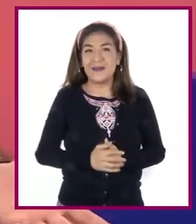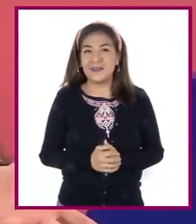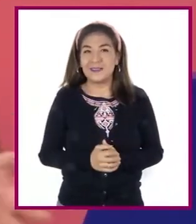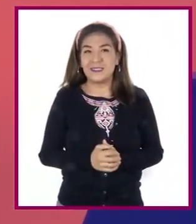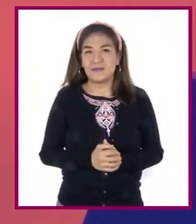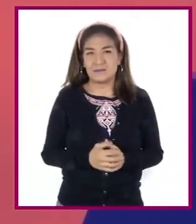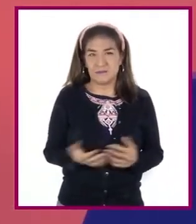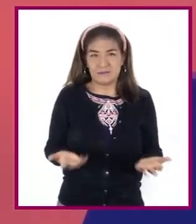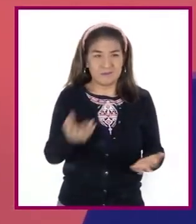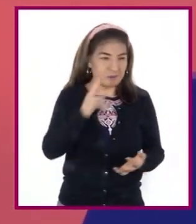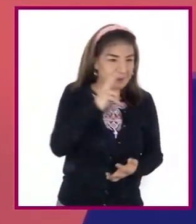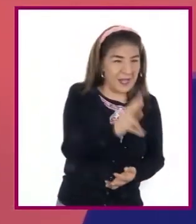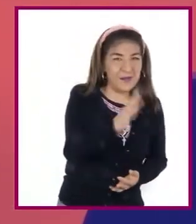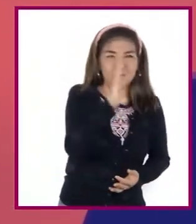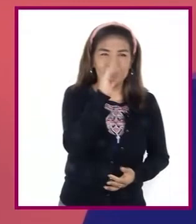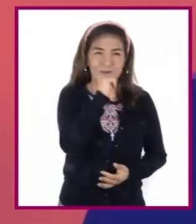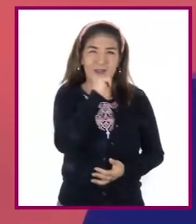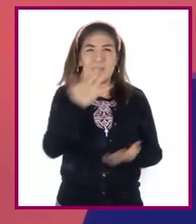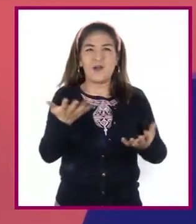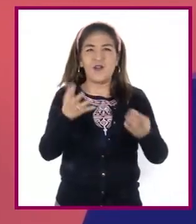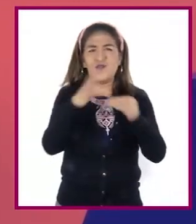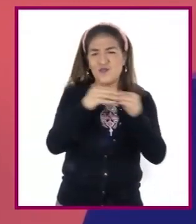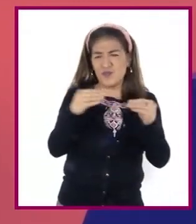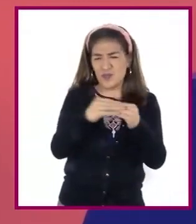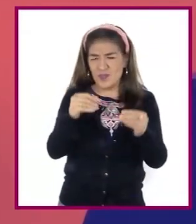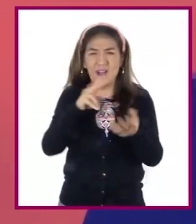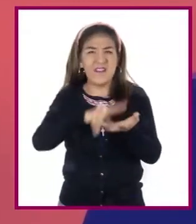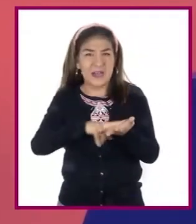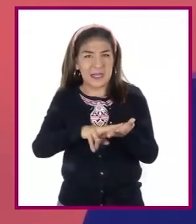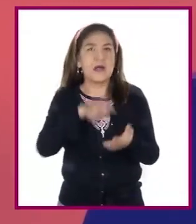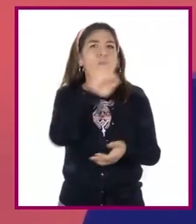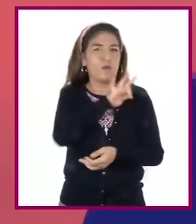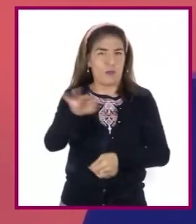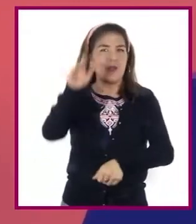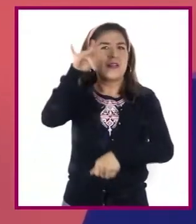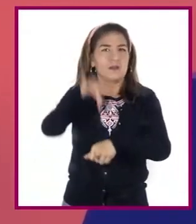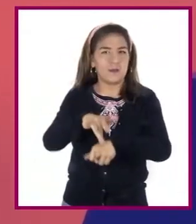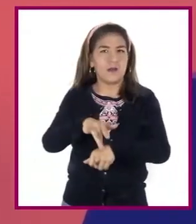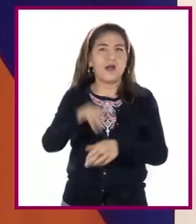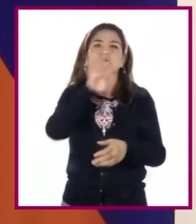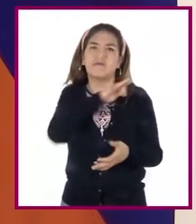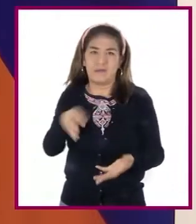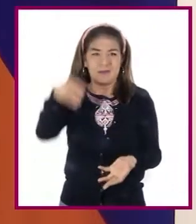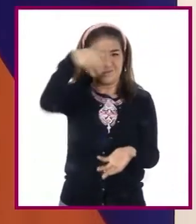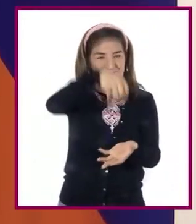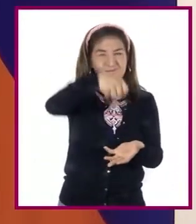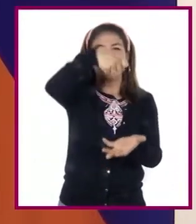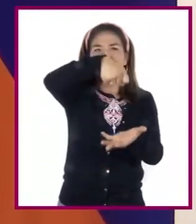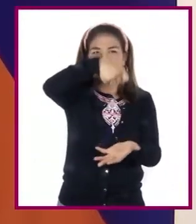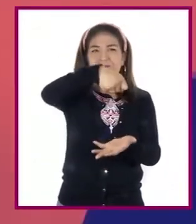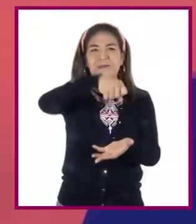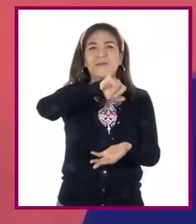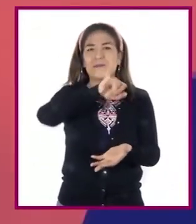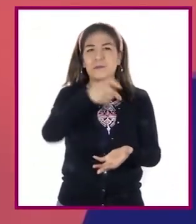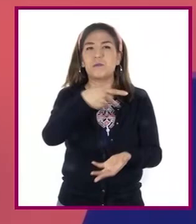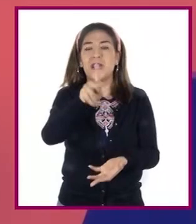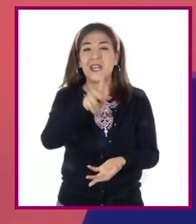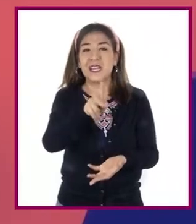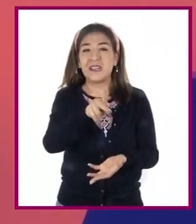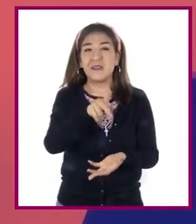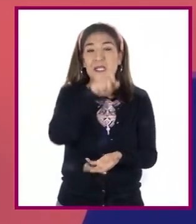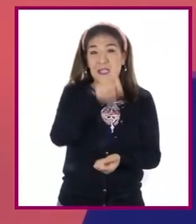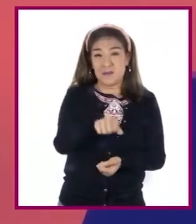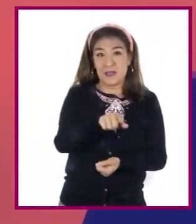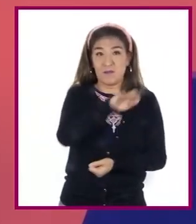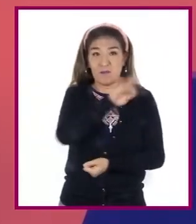no se ven. No son algo como la fruta verde, que sí se puede tocar y poner en una canasta, pero al mismo tiempo me